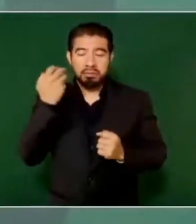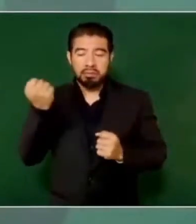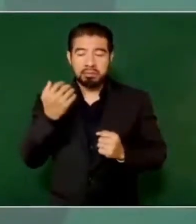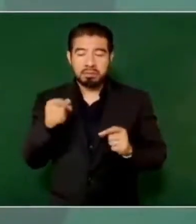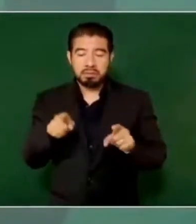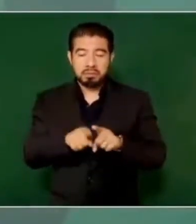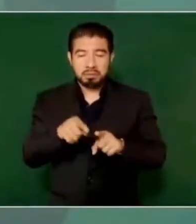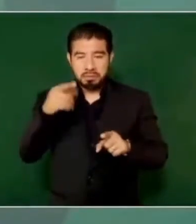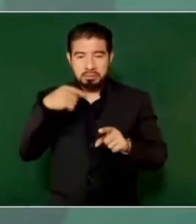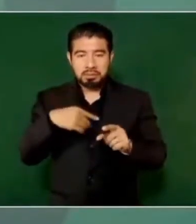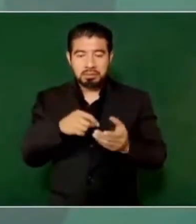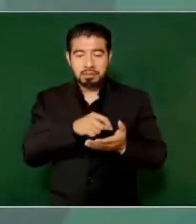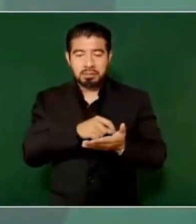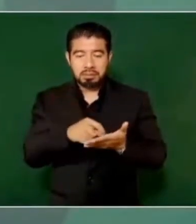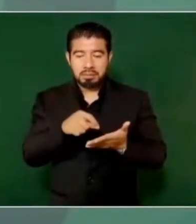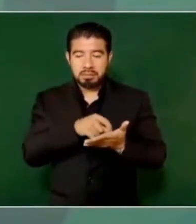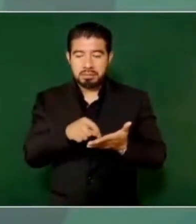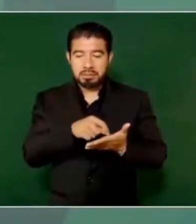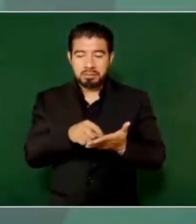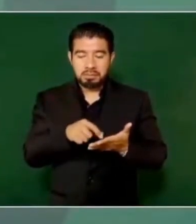No se trataba el tema.